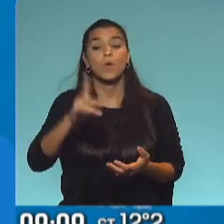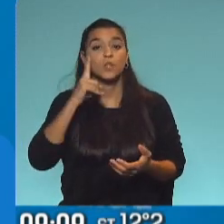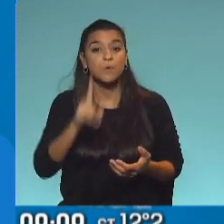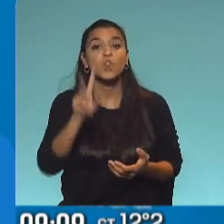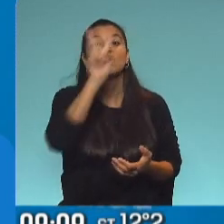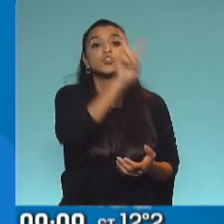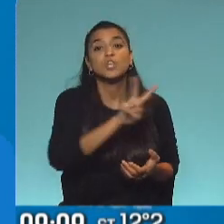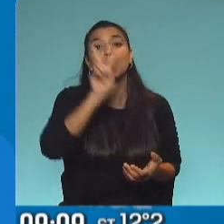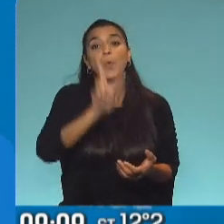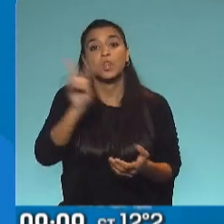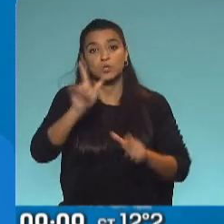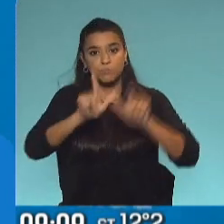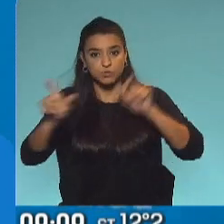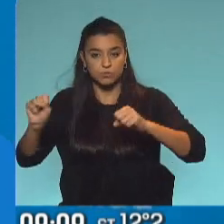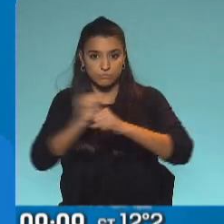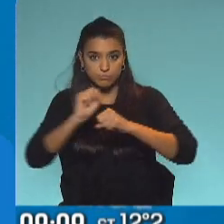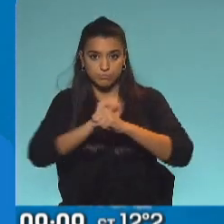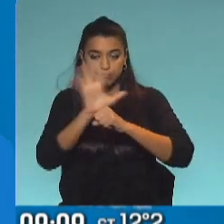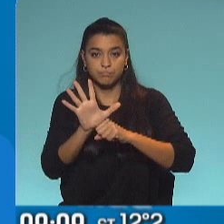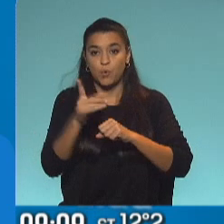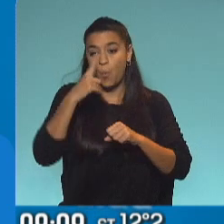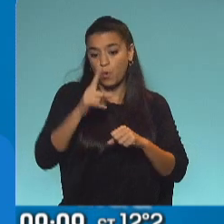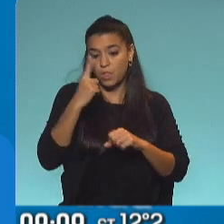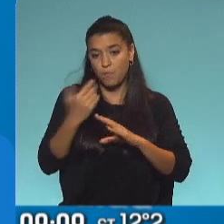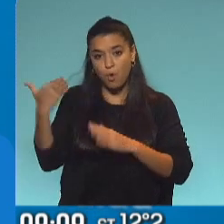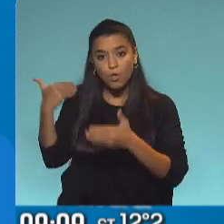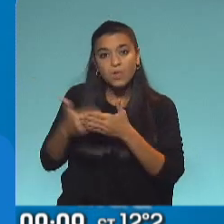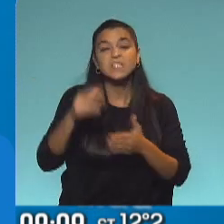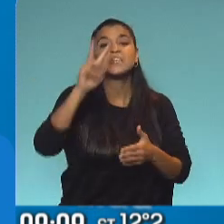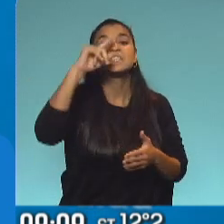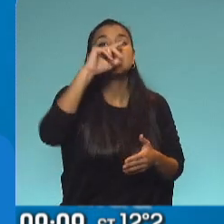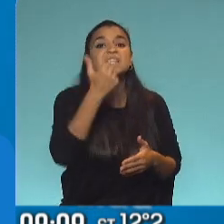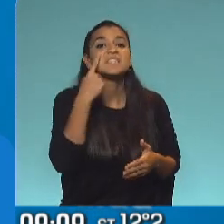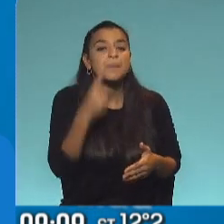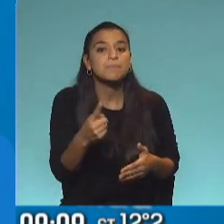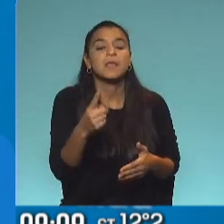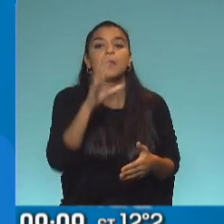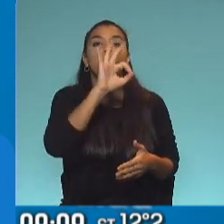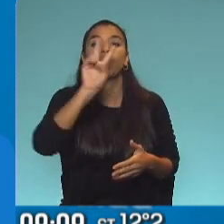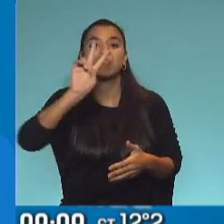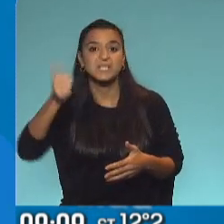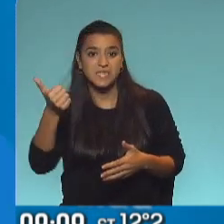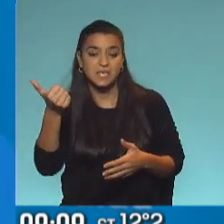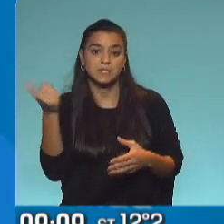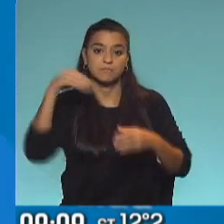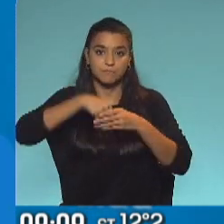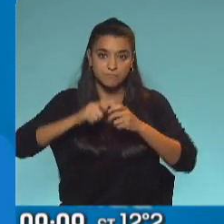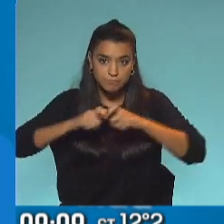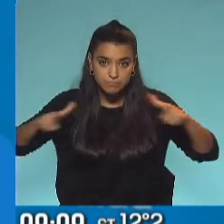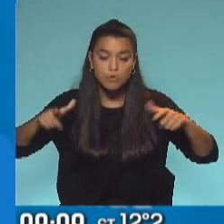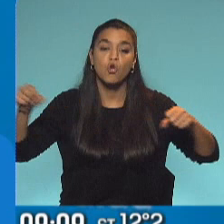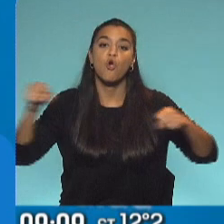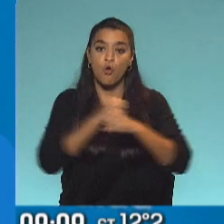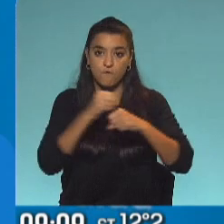222 casos en las últimas 24 horas 76 mil 26 se han sumado por casos